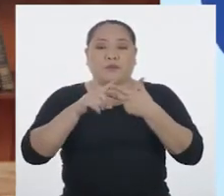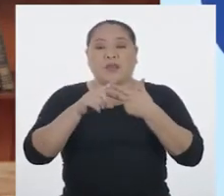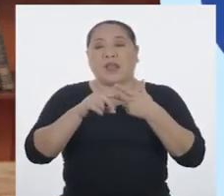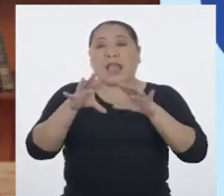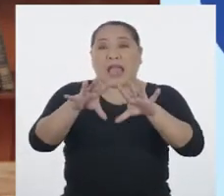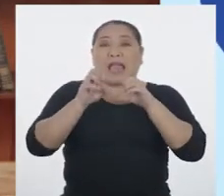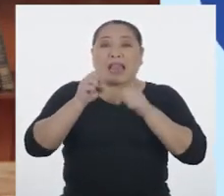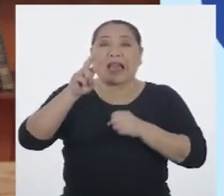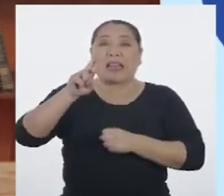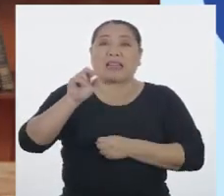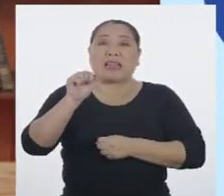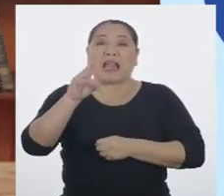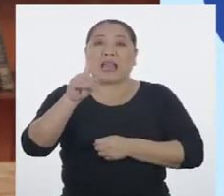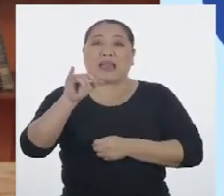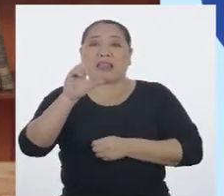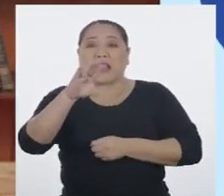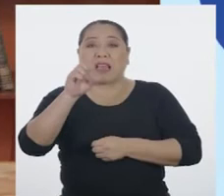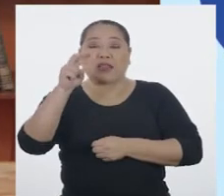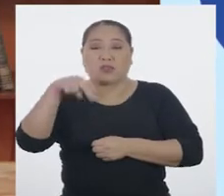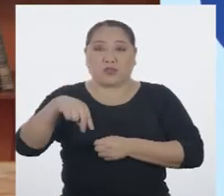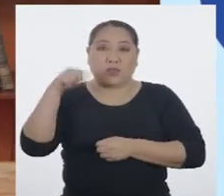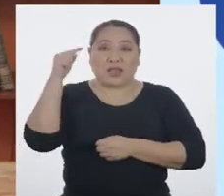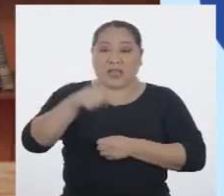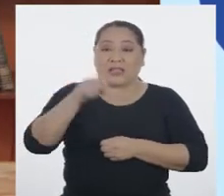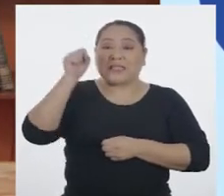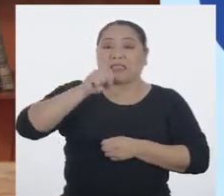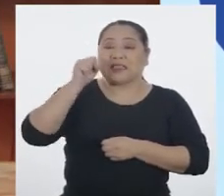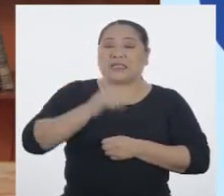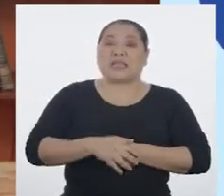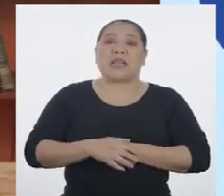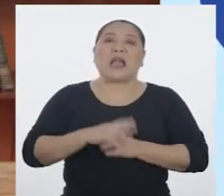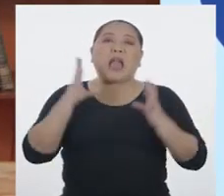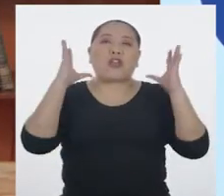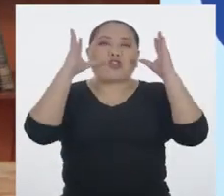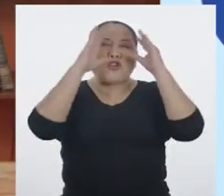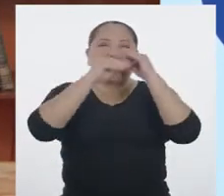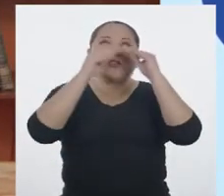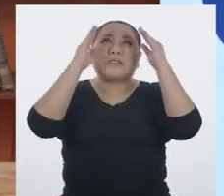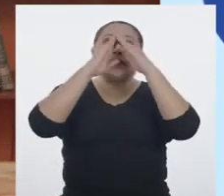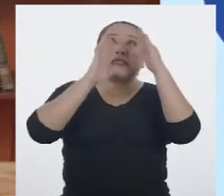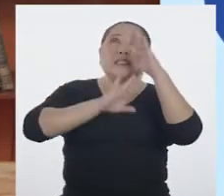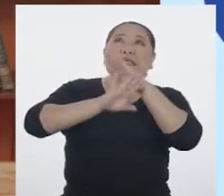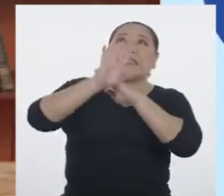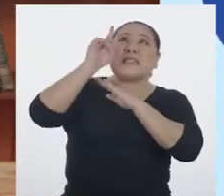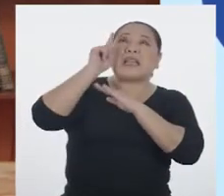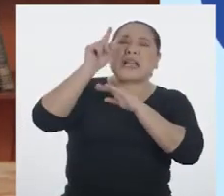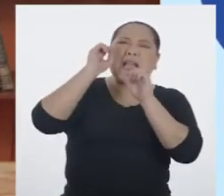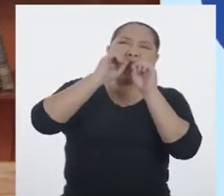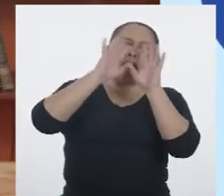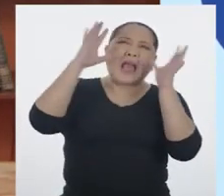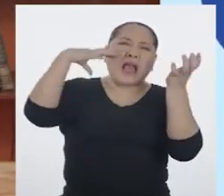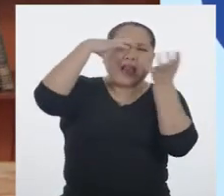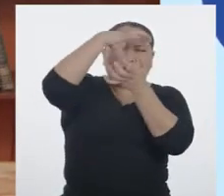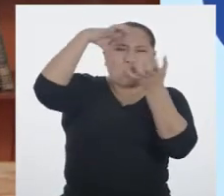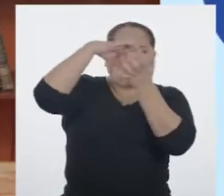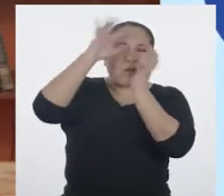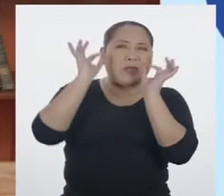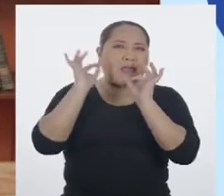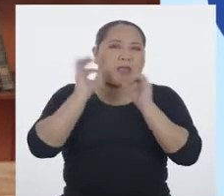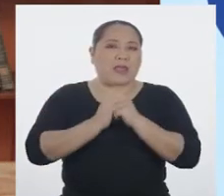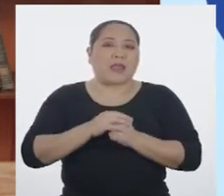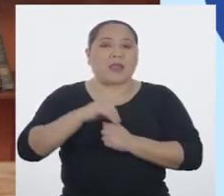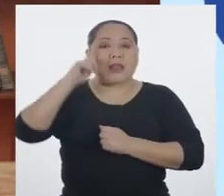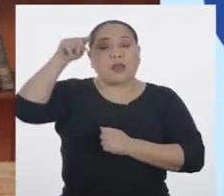las heladas de radiación. Este tipo de helada sí se presenta en noches claras y despejadas, cuando